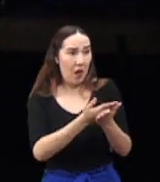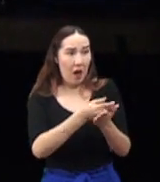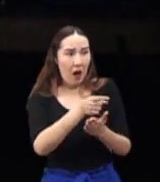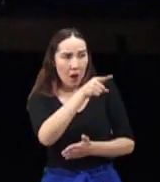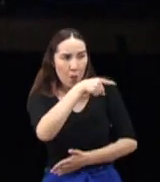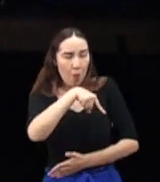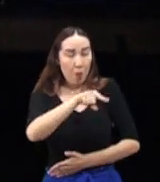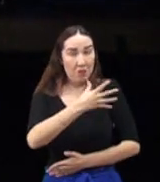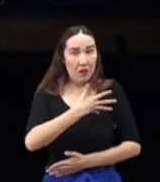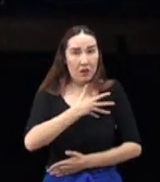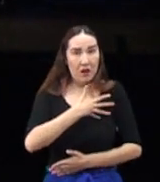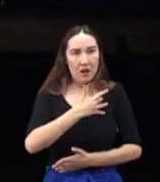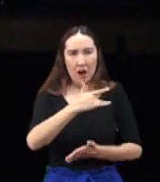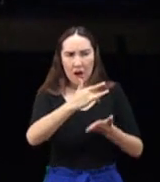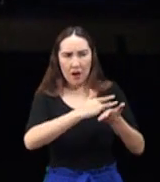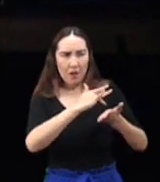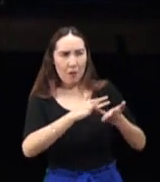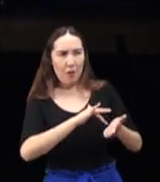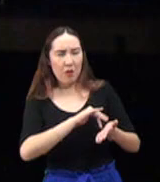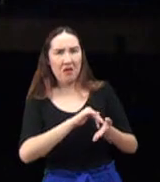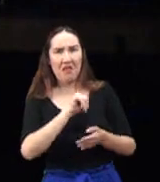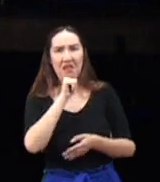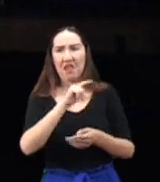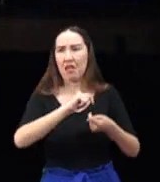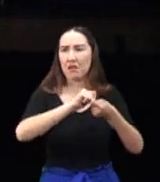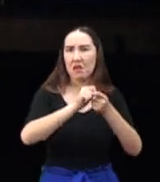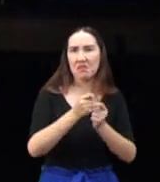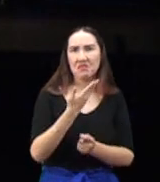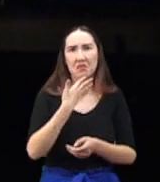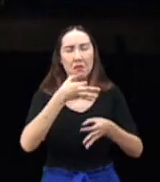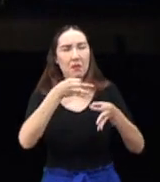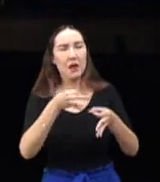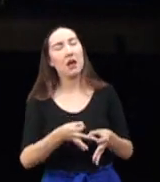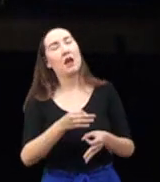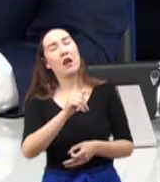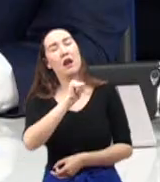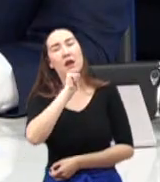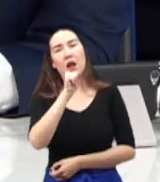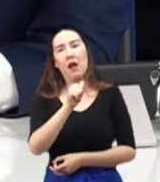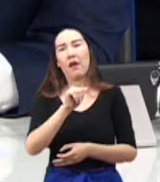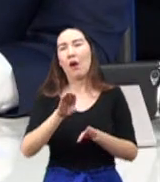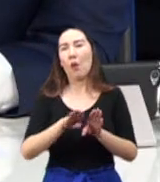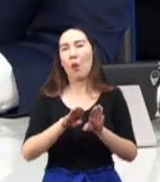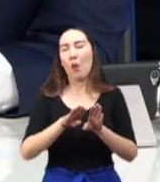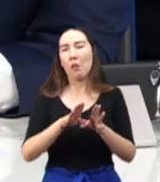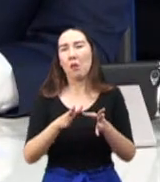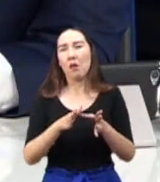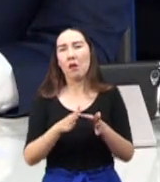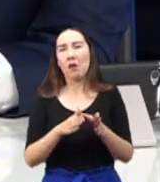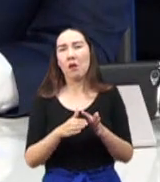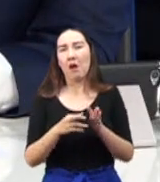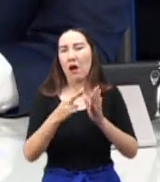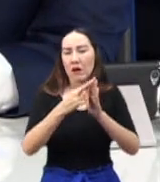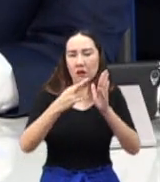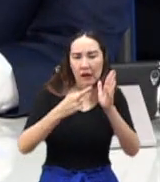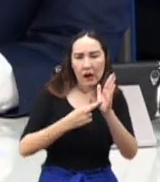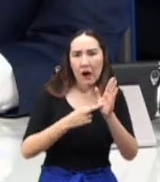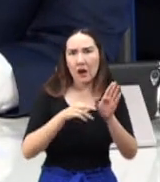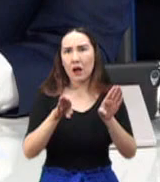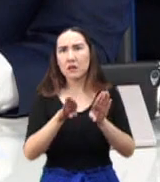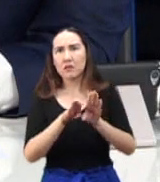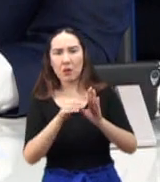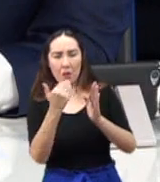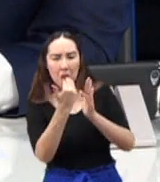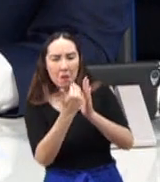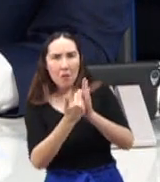para favorecernos no tenían una traducción adecuada, no tenían los mecanismos para explicarnos exactamente en qué consistían y cómo